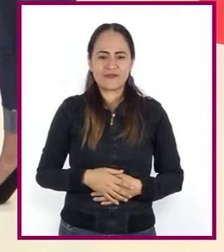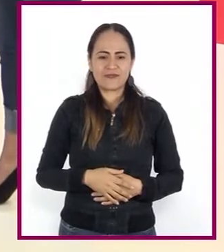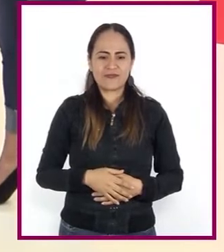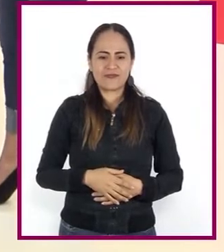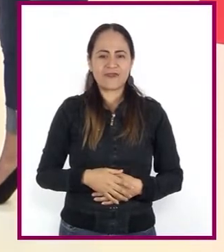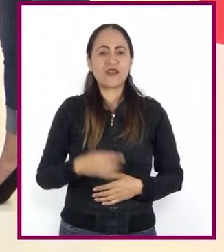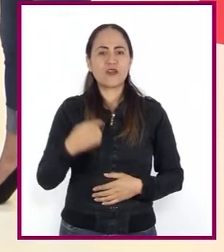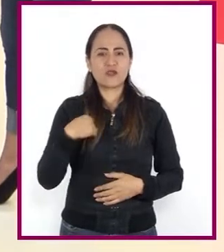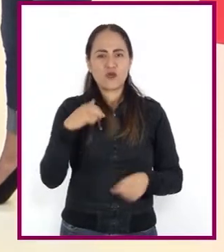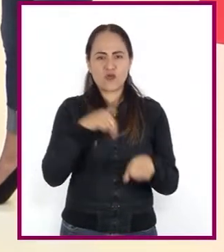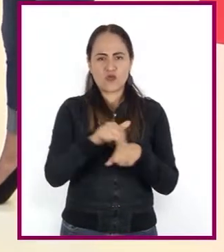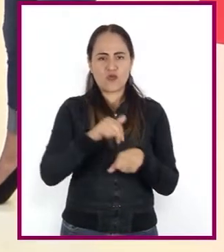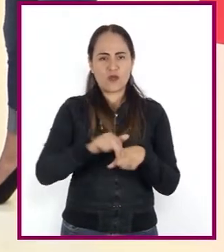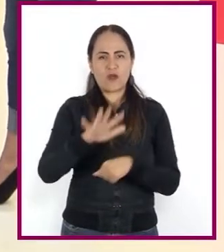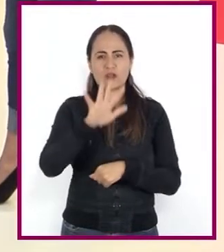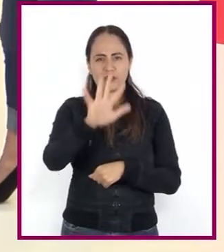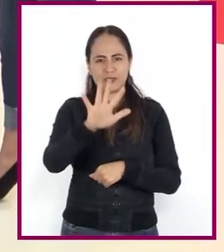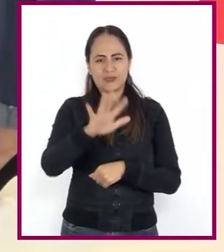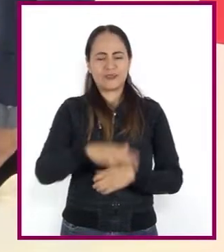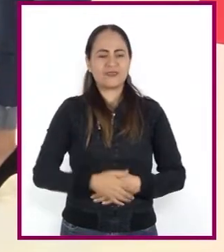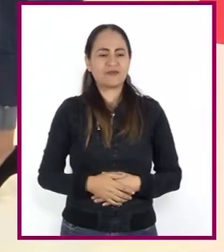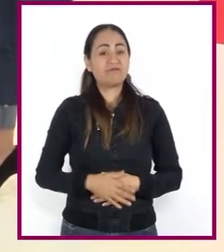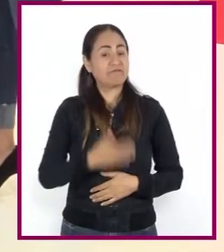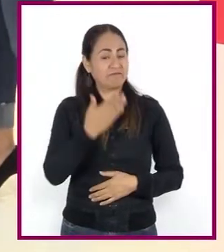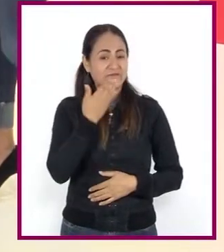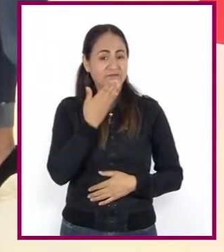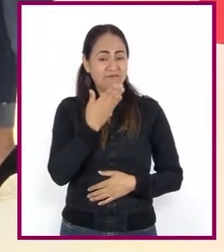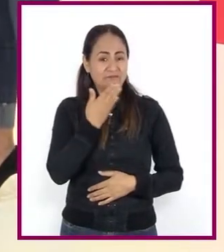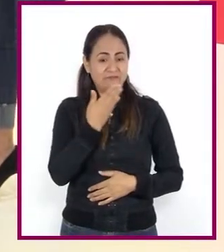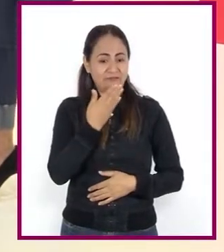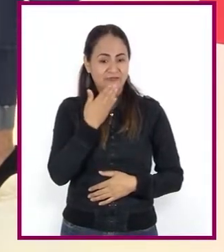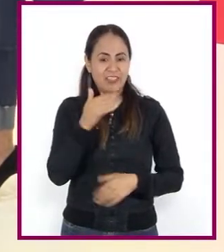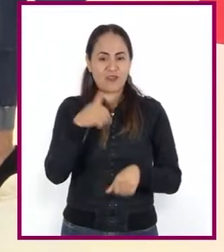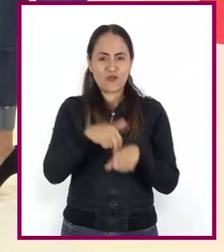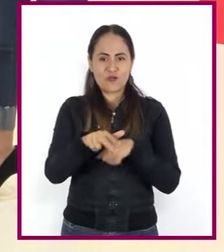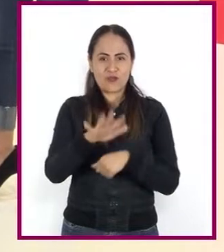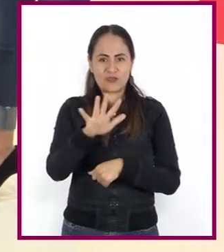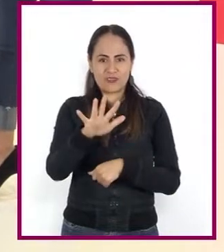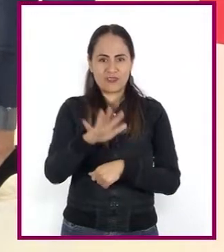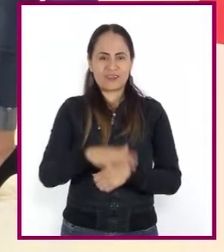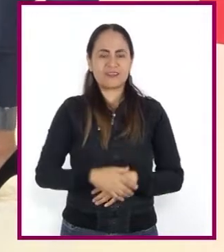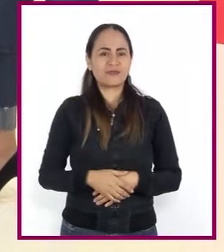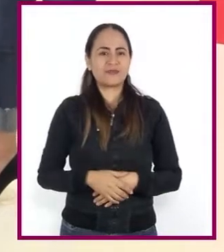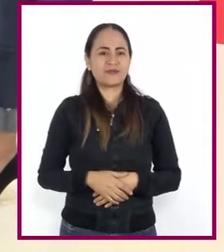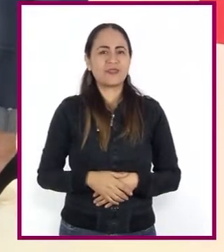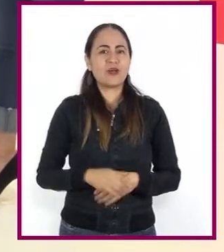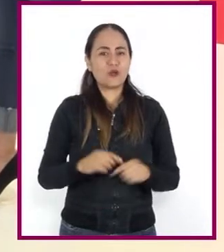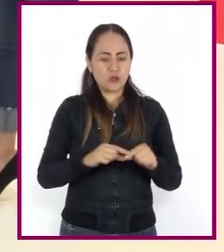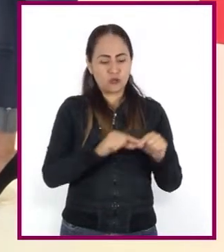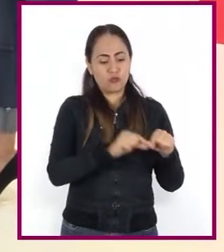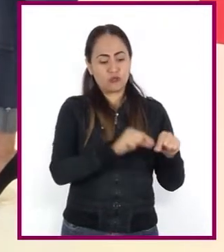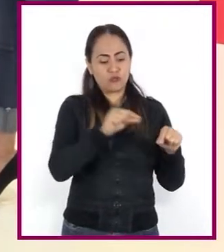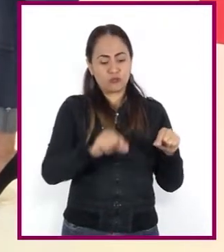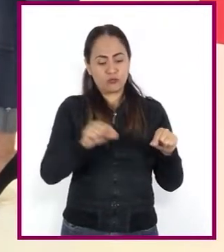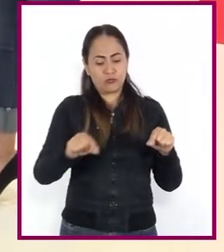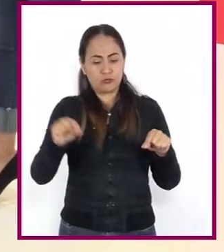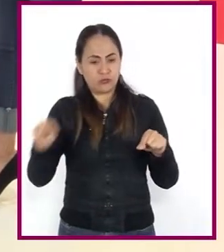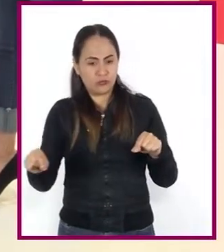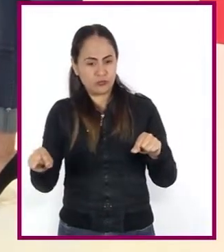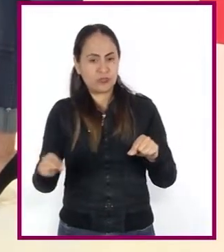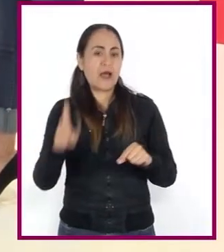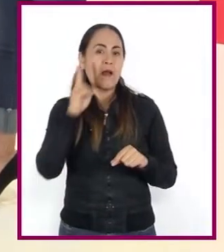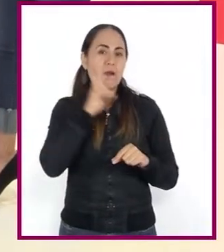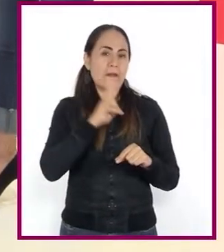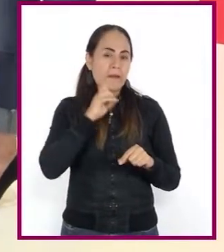Caí en el 5. Excelente, has caído en el número 5. Para que puedas avanzar, elige una de las